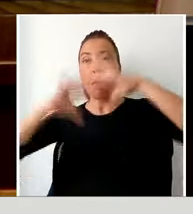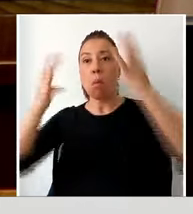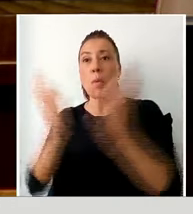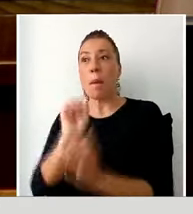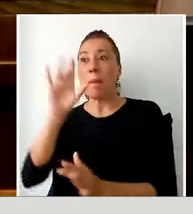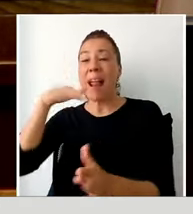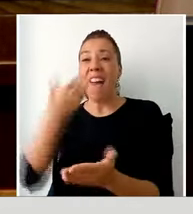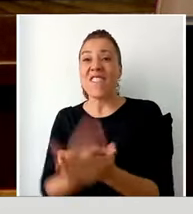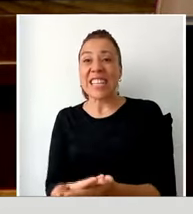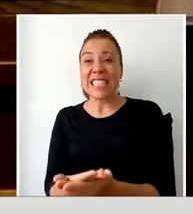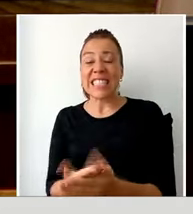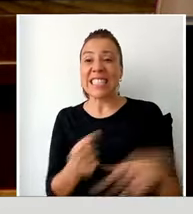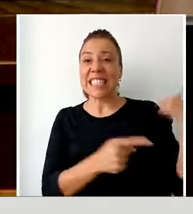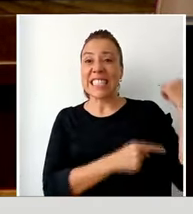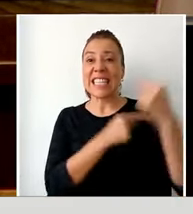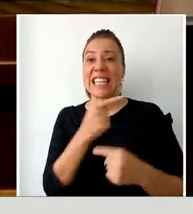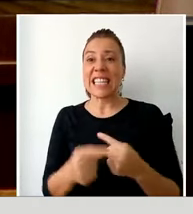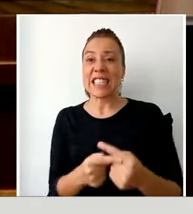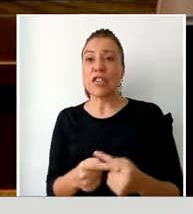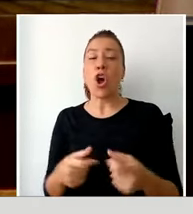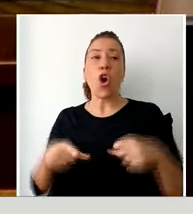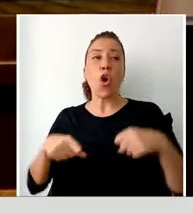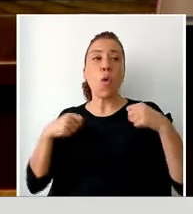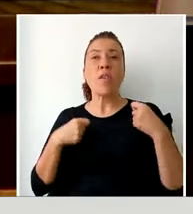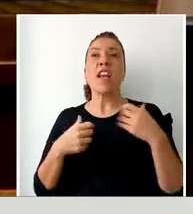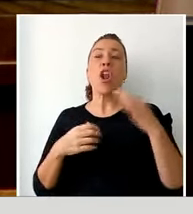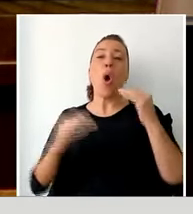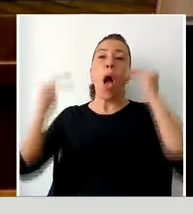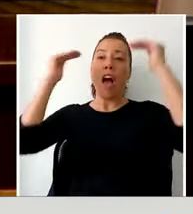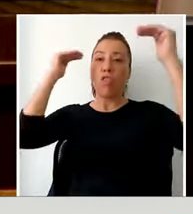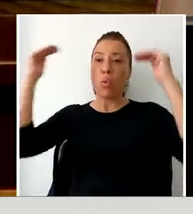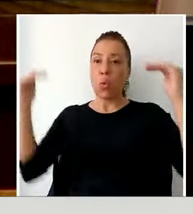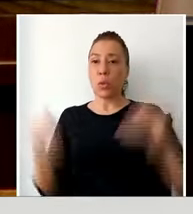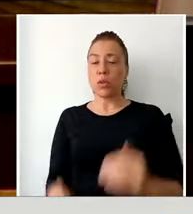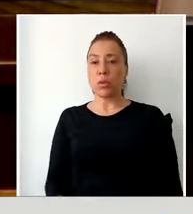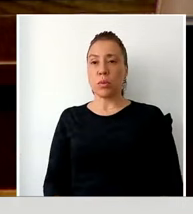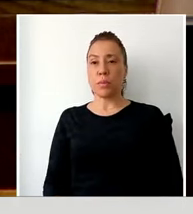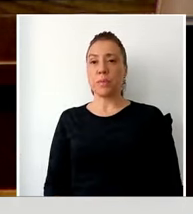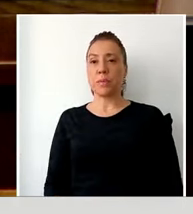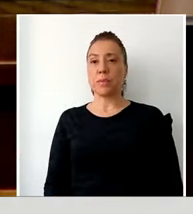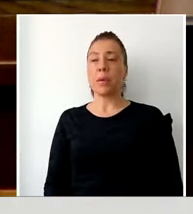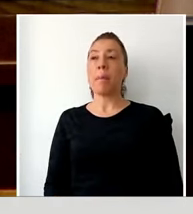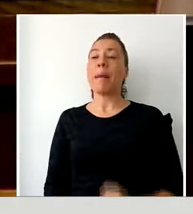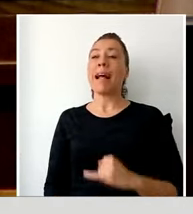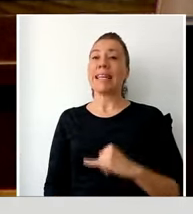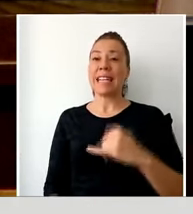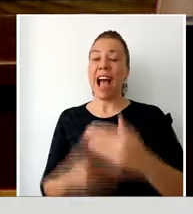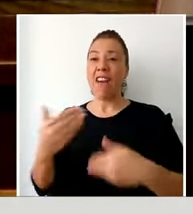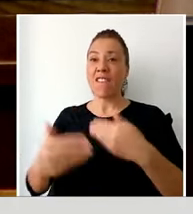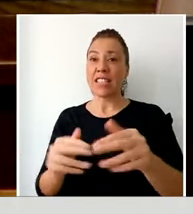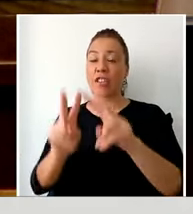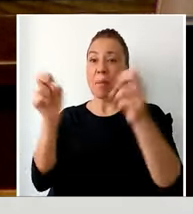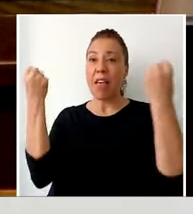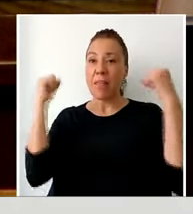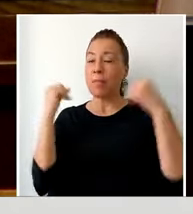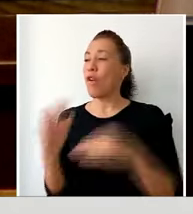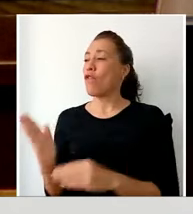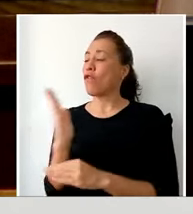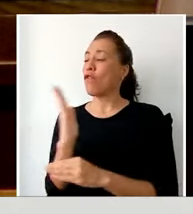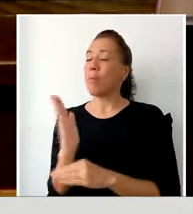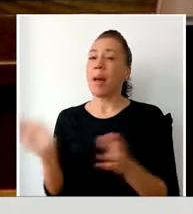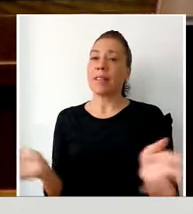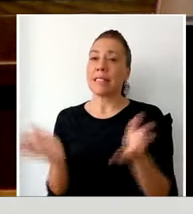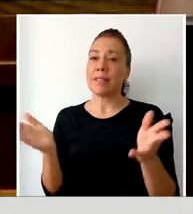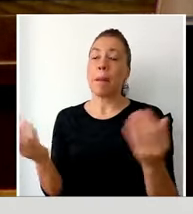en categorías juveniles o adultas presidenta para seguir creciendo en materia deportiva es fundamental incentivar la práctica del deporte